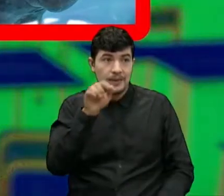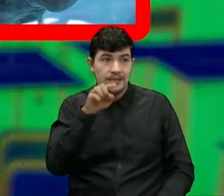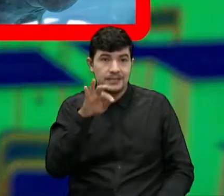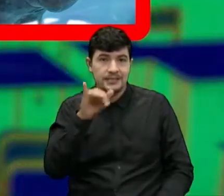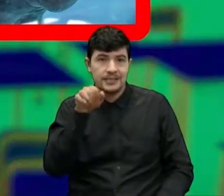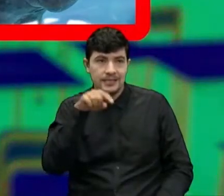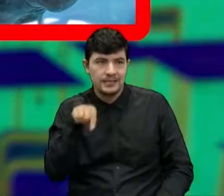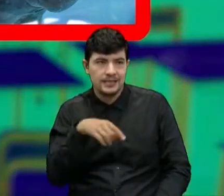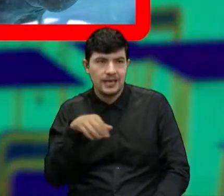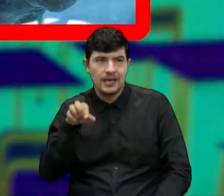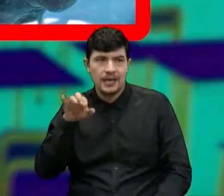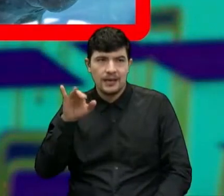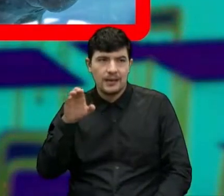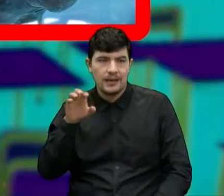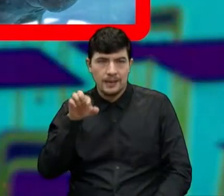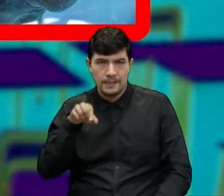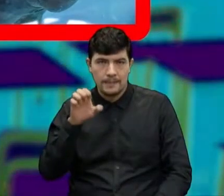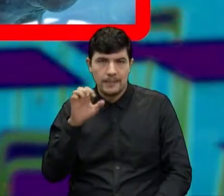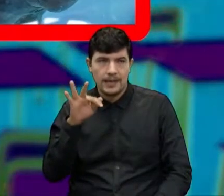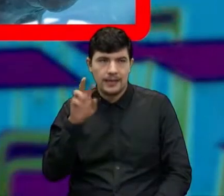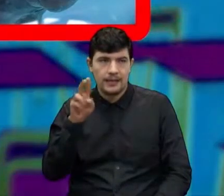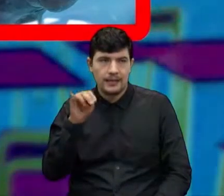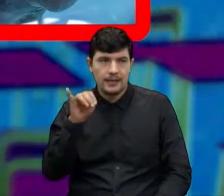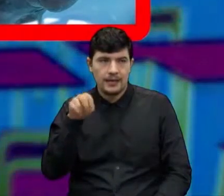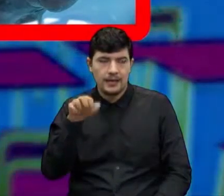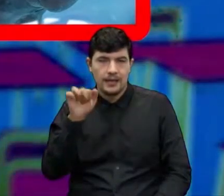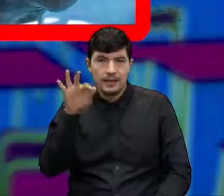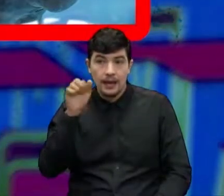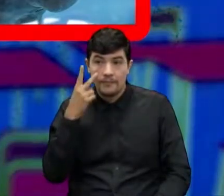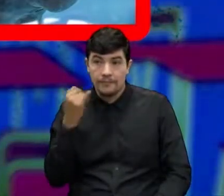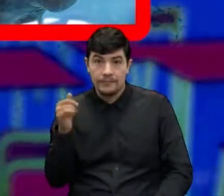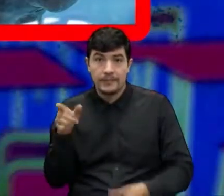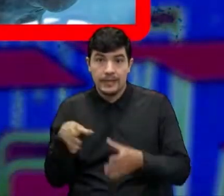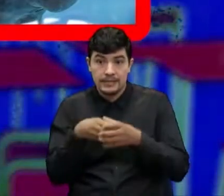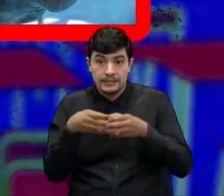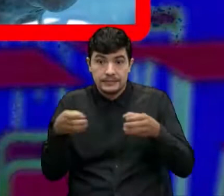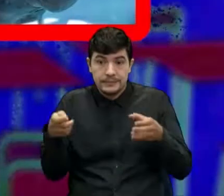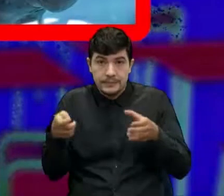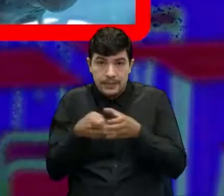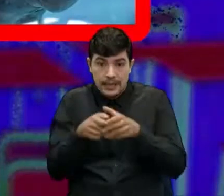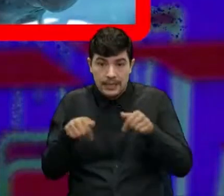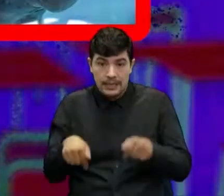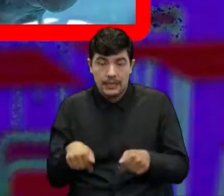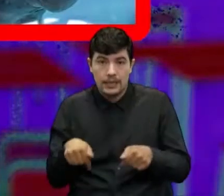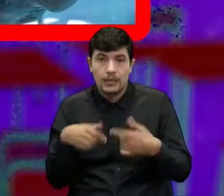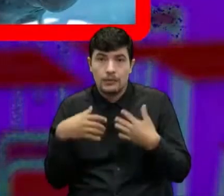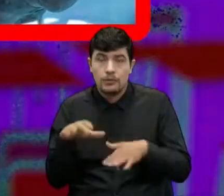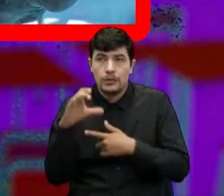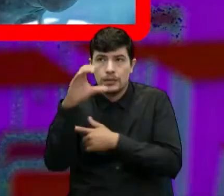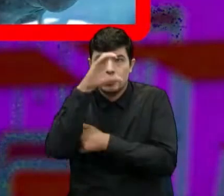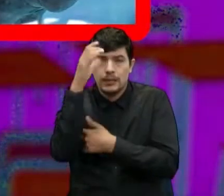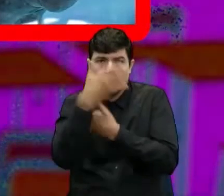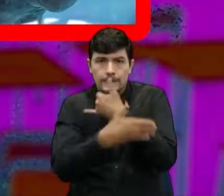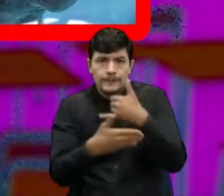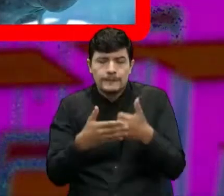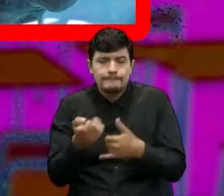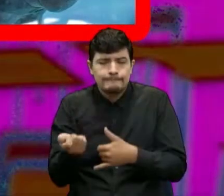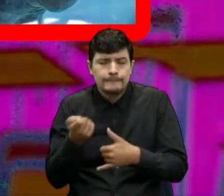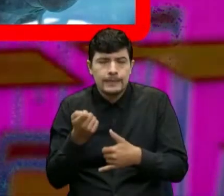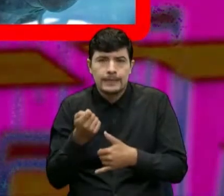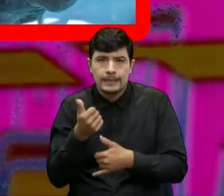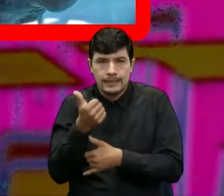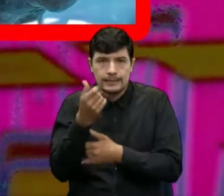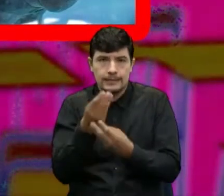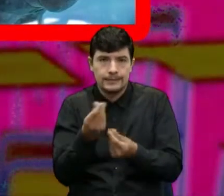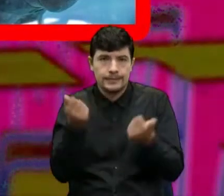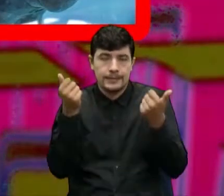Pectinata Ajá Ese es el nombre Cinti Son especies Que están En vía de extinción Porque Lamentablemente El ser